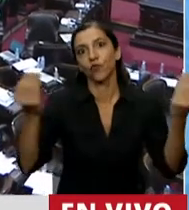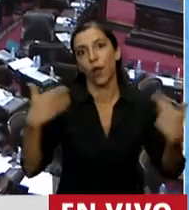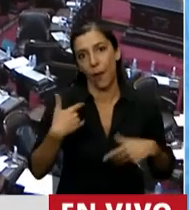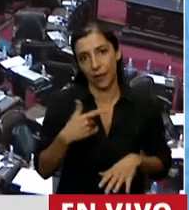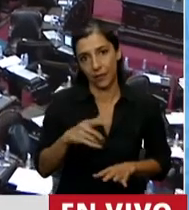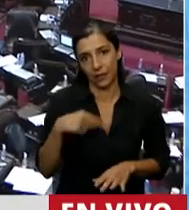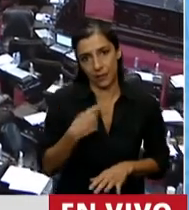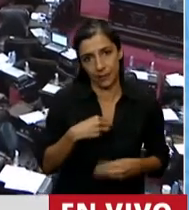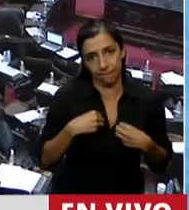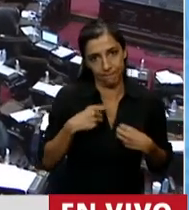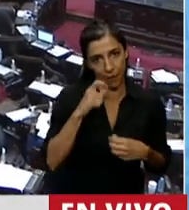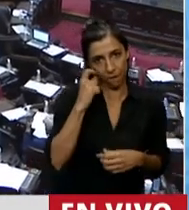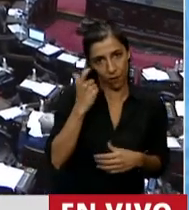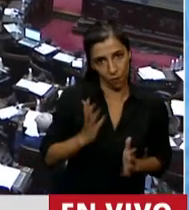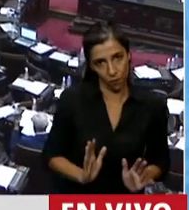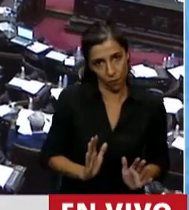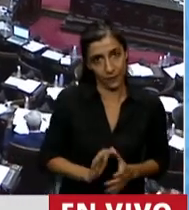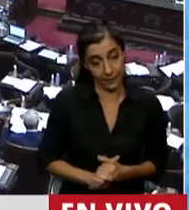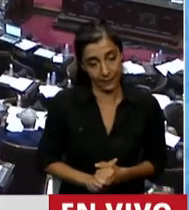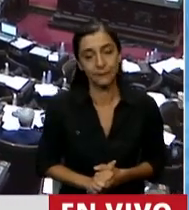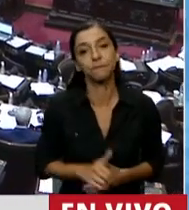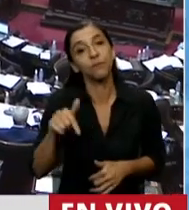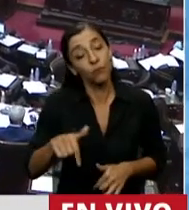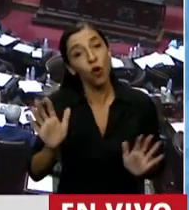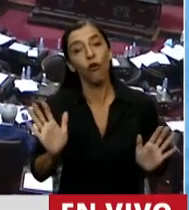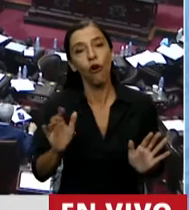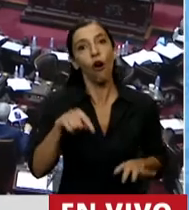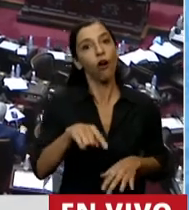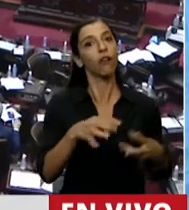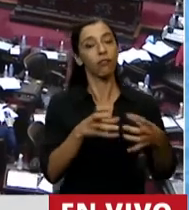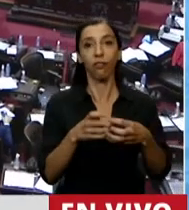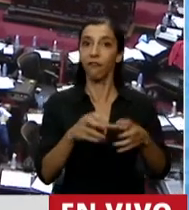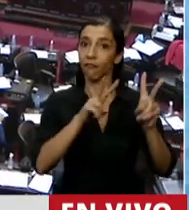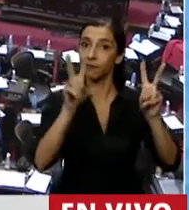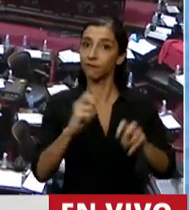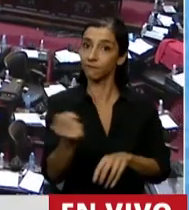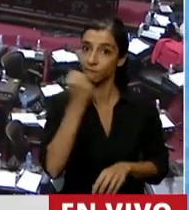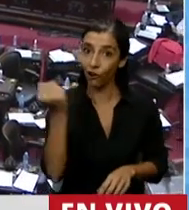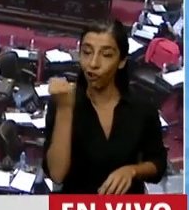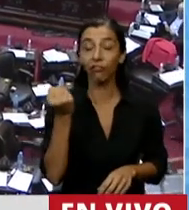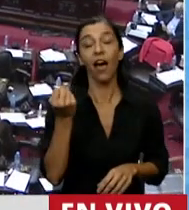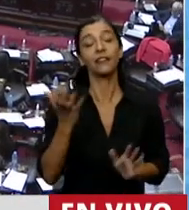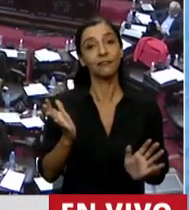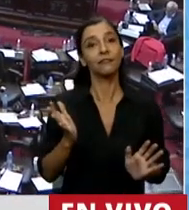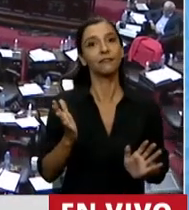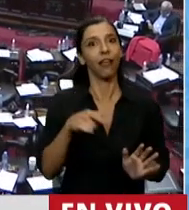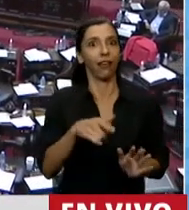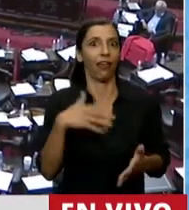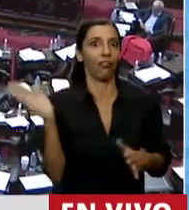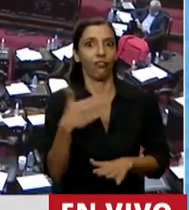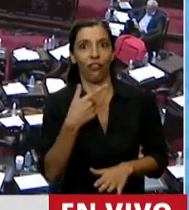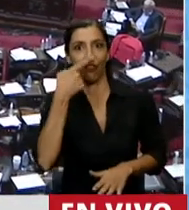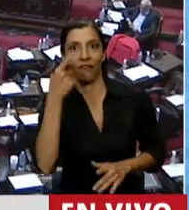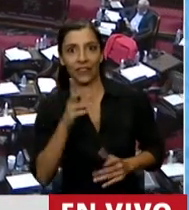sentido avergonzados. Pero hoy, estar debatiendo un tema tan trascendental, tan importante, con tanta implicancia y con